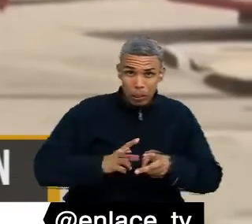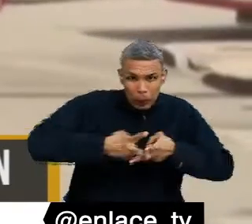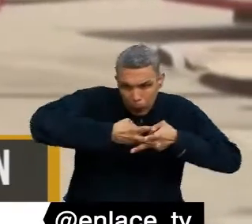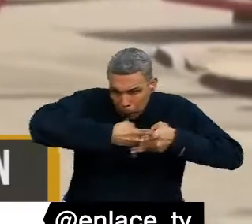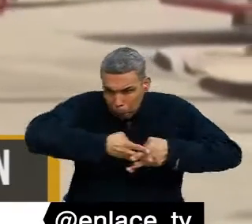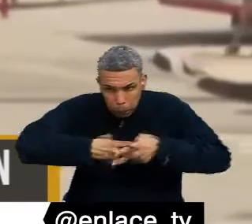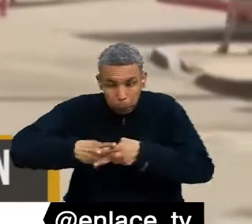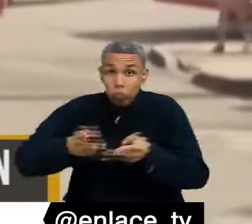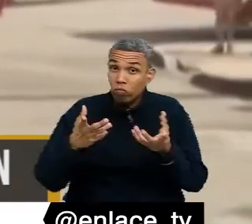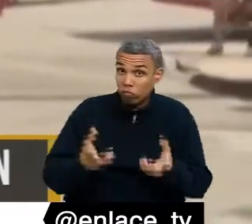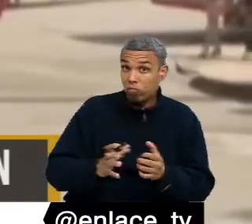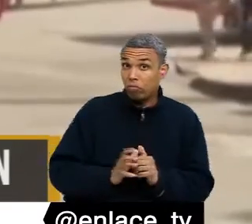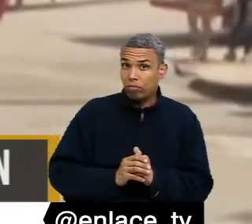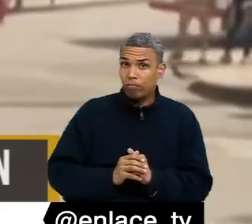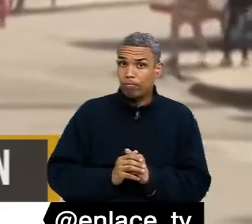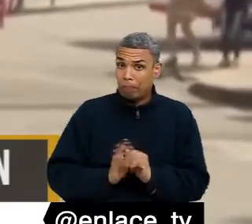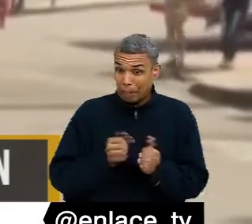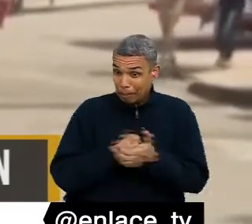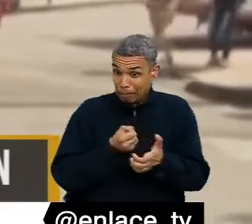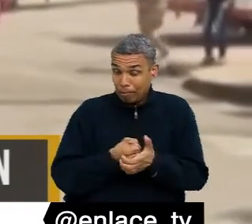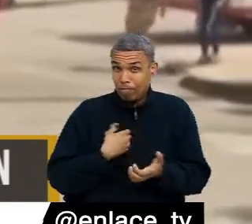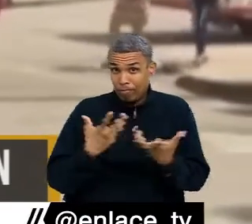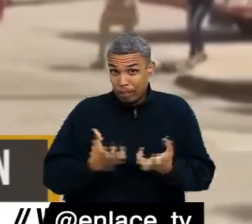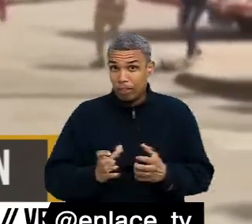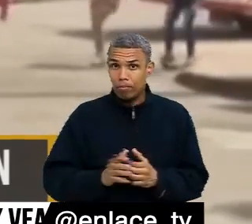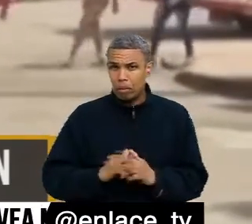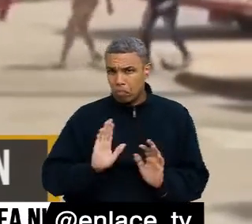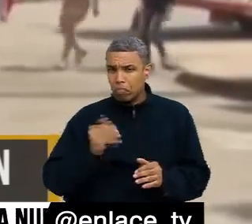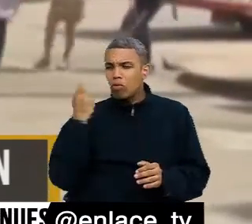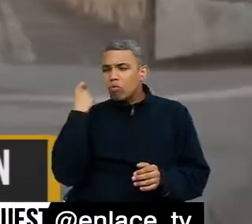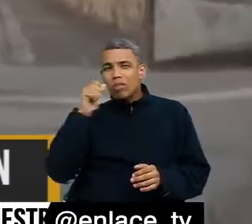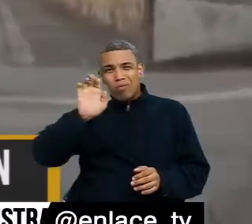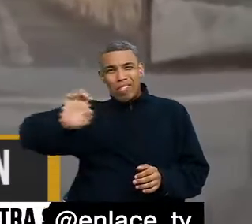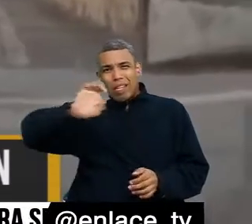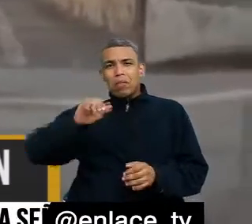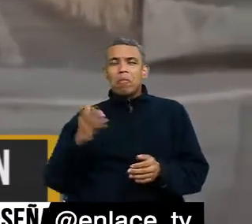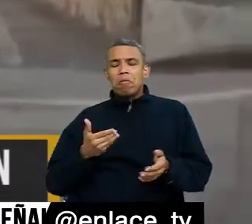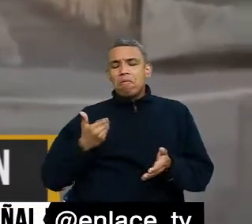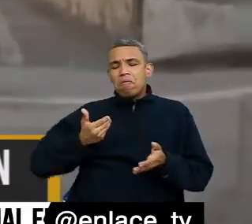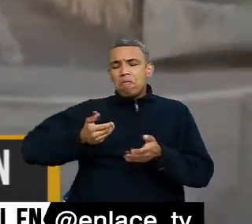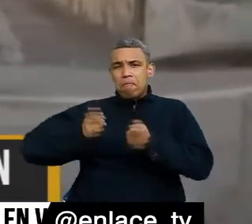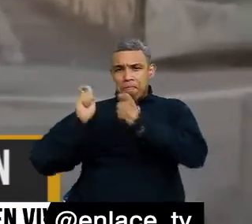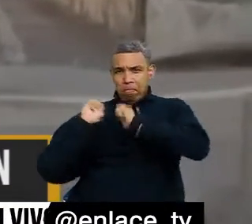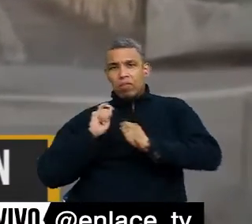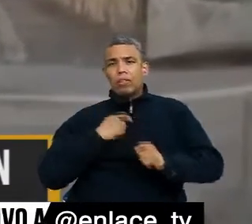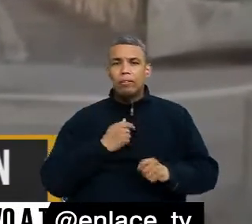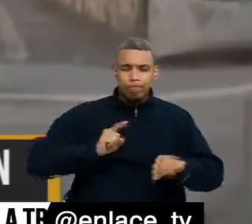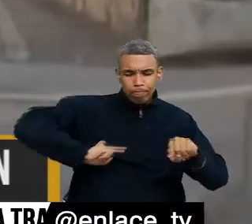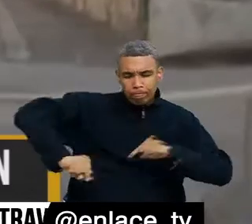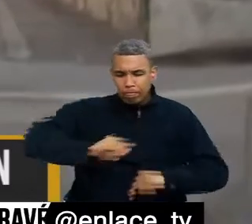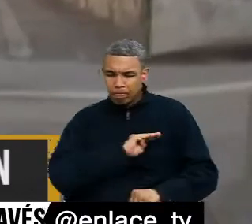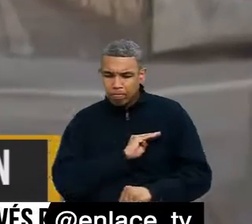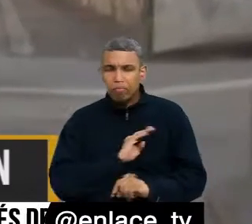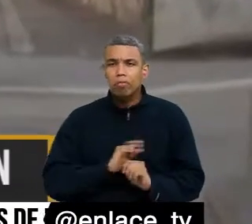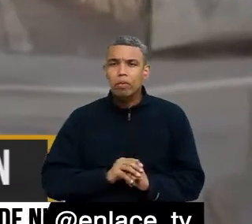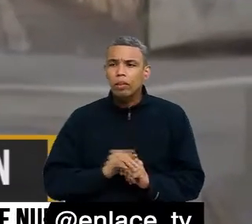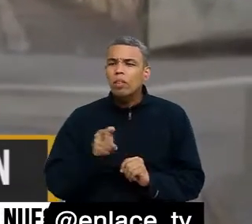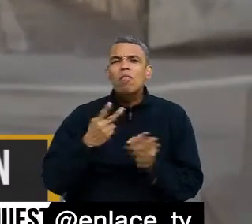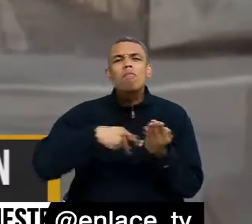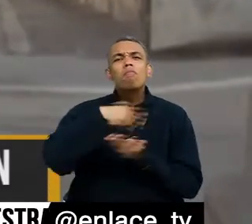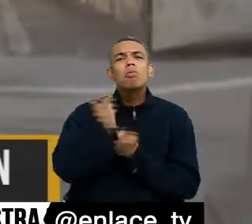esta administración, encontramos un contrato parado y hemos hecho más de 6 reuniones con Ecopetrol, del cual